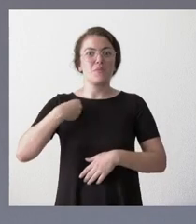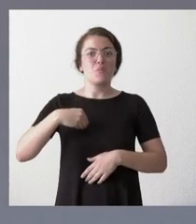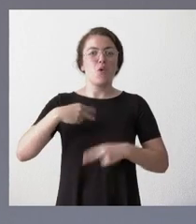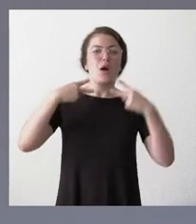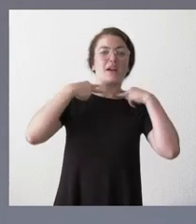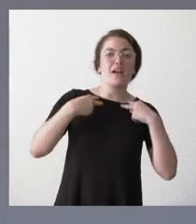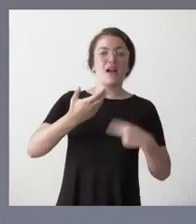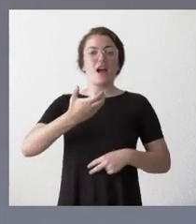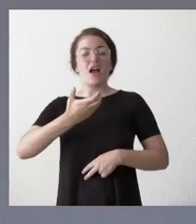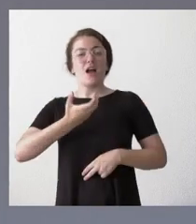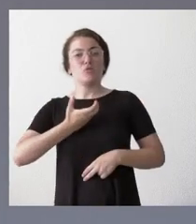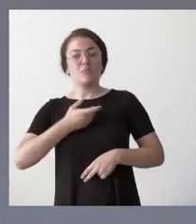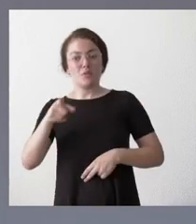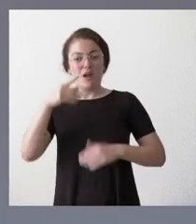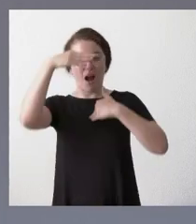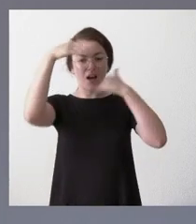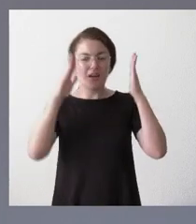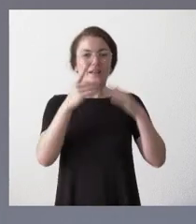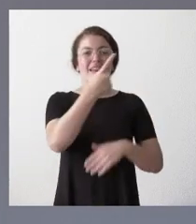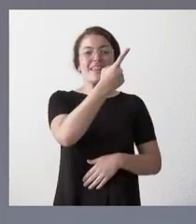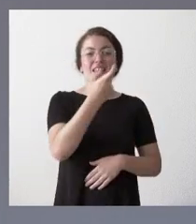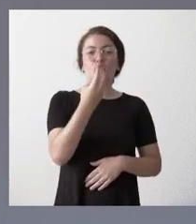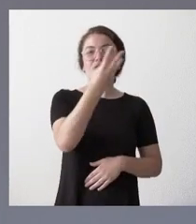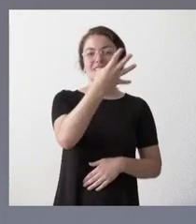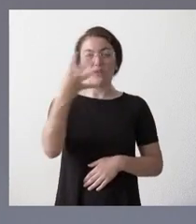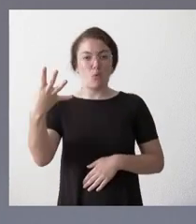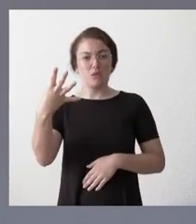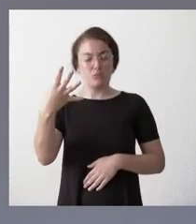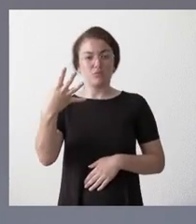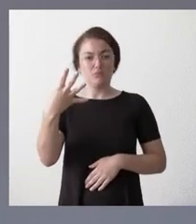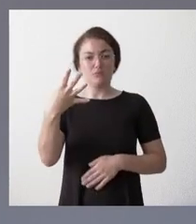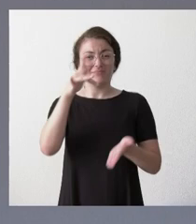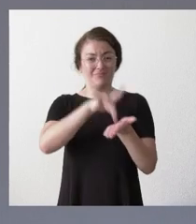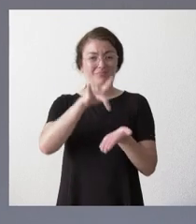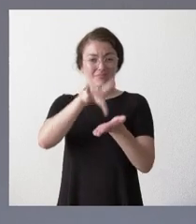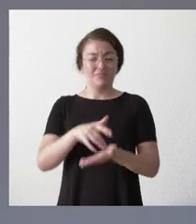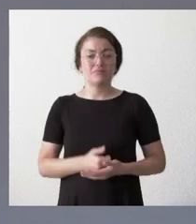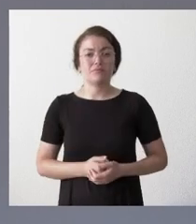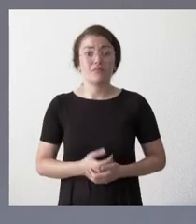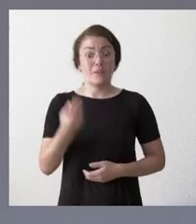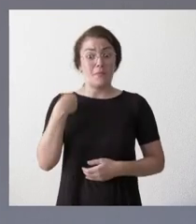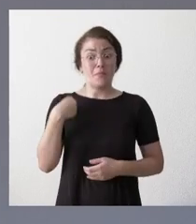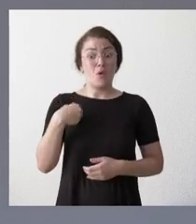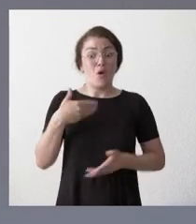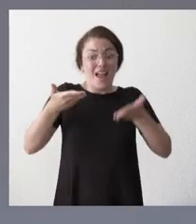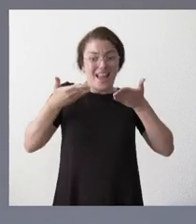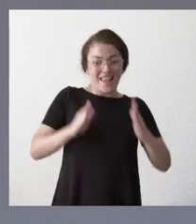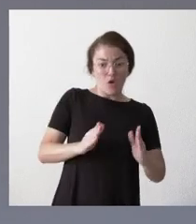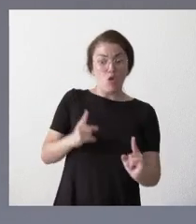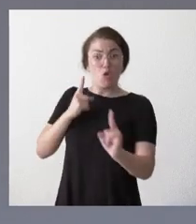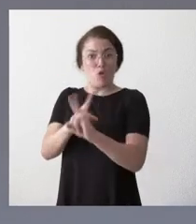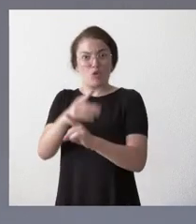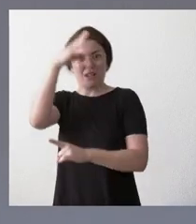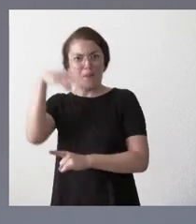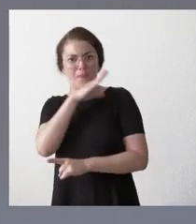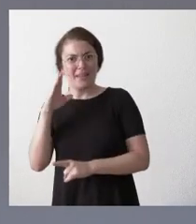atendieron 134 casos. Pero no solamente hablamos de violencia que ejercen los hijos hacia los padres,